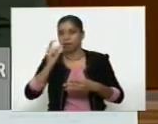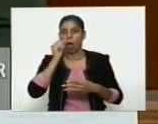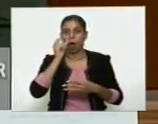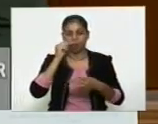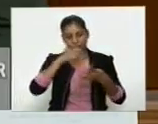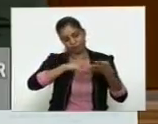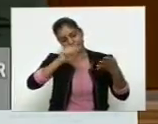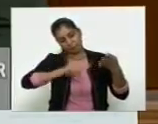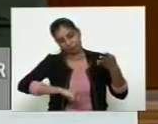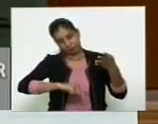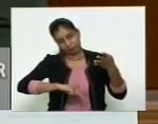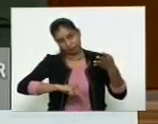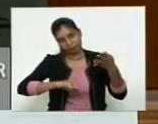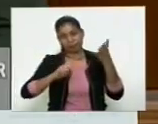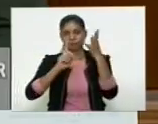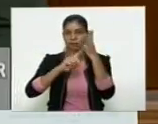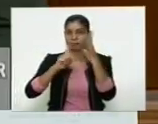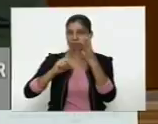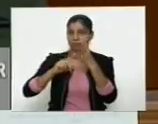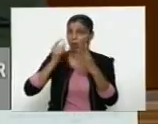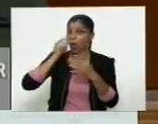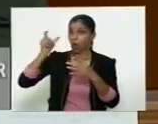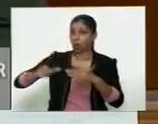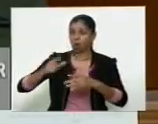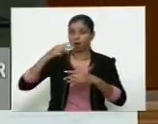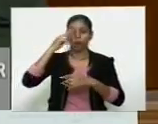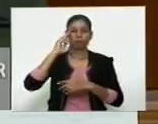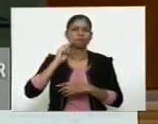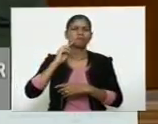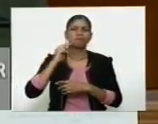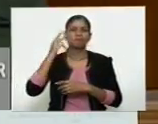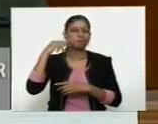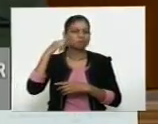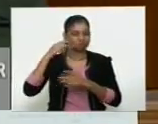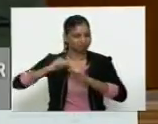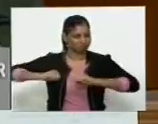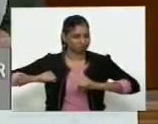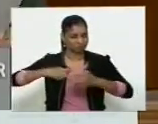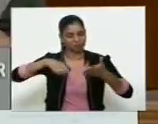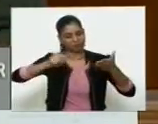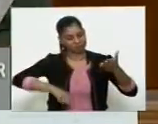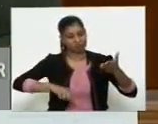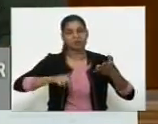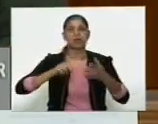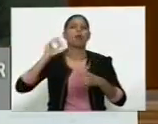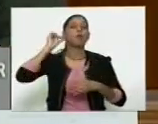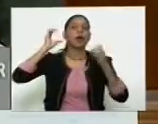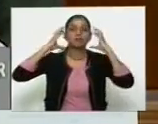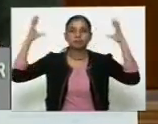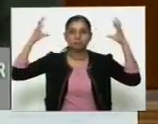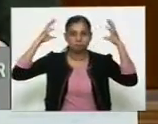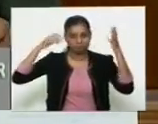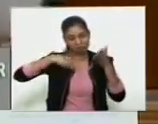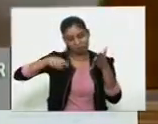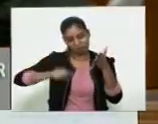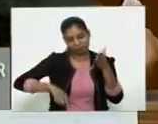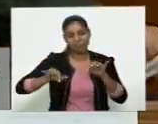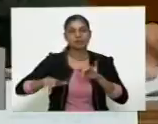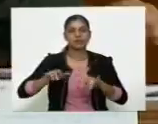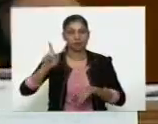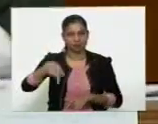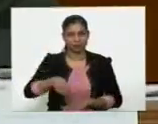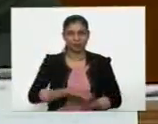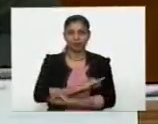vicepresidente, Fidel Ernesto Vázquez, secretario, Carolis Pérez, subsecretaria. Es todo, ciudadana